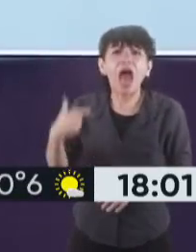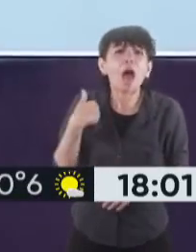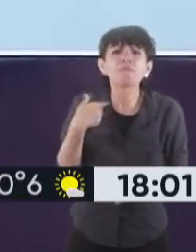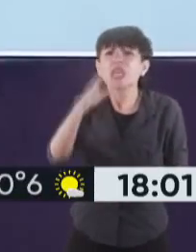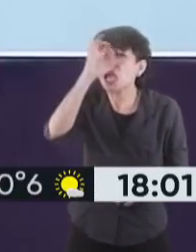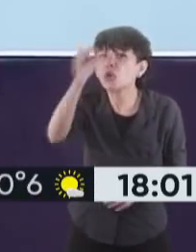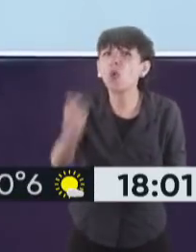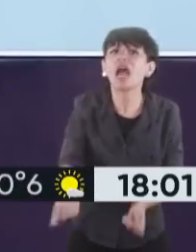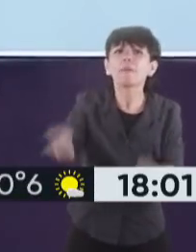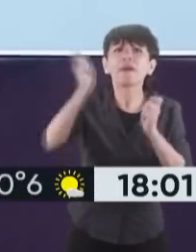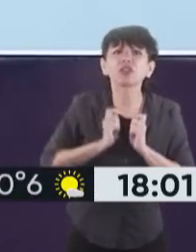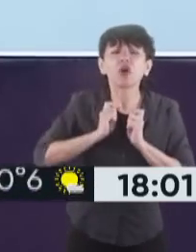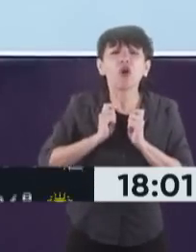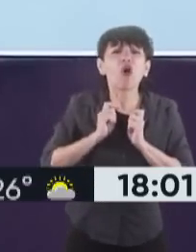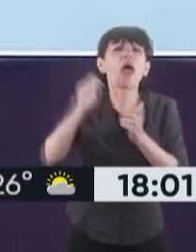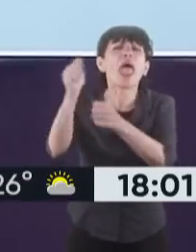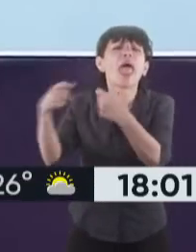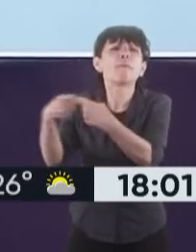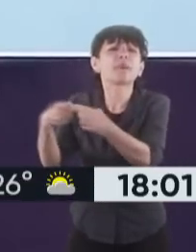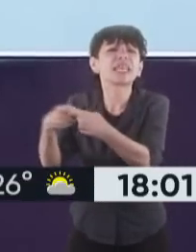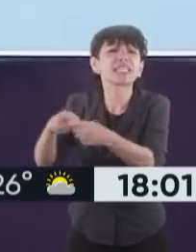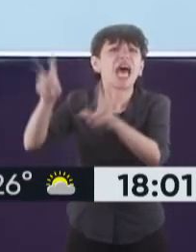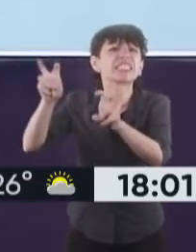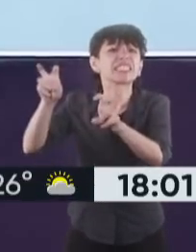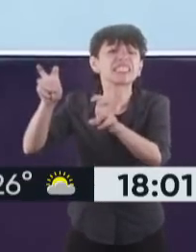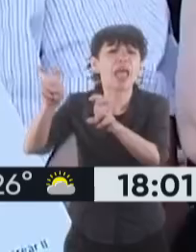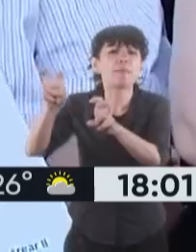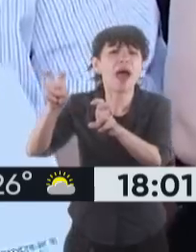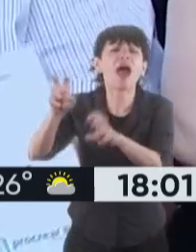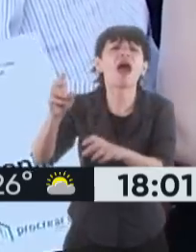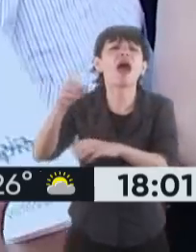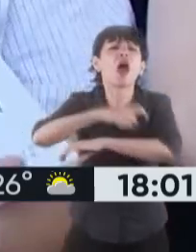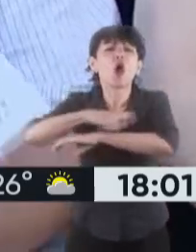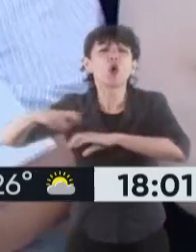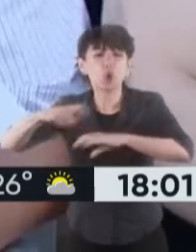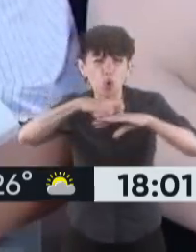peso por las grúas de Buenos Aires. A mí nunca me pasó eso.